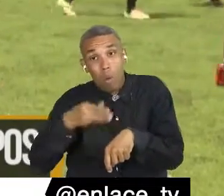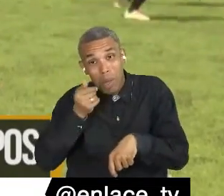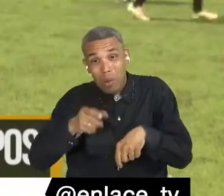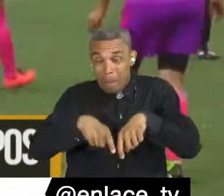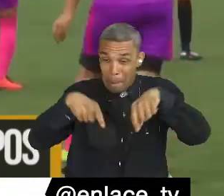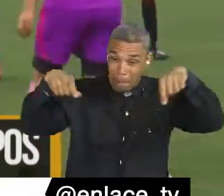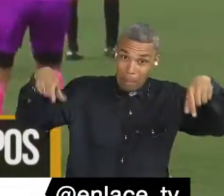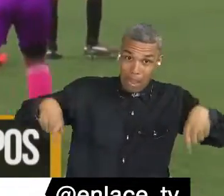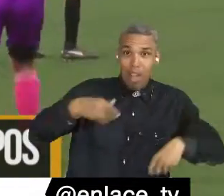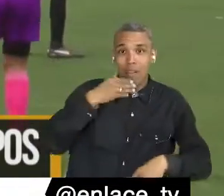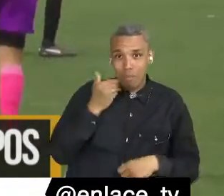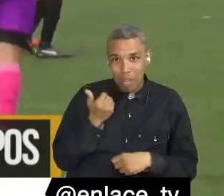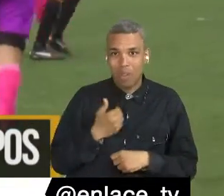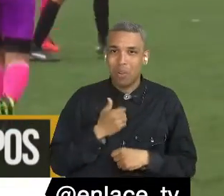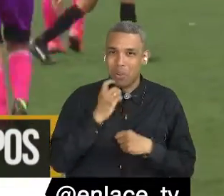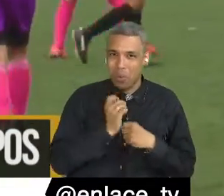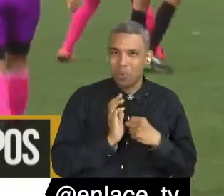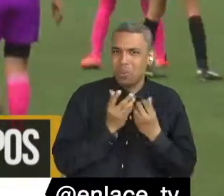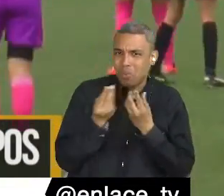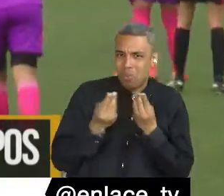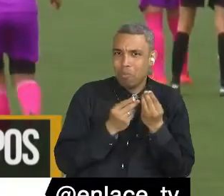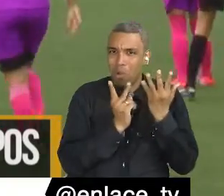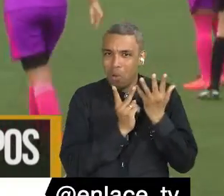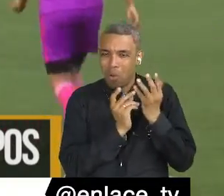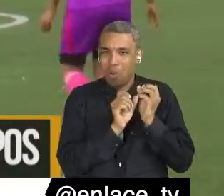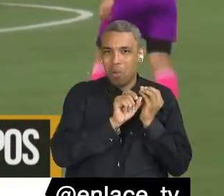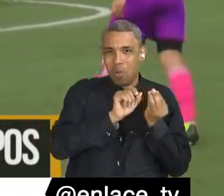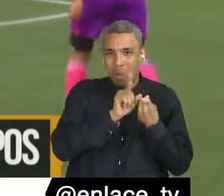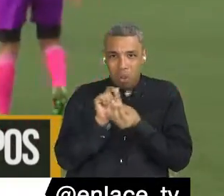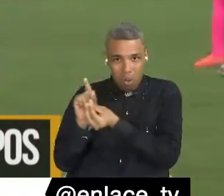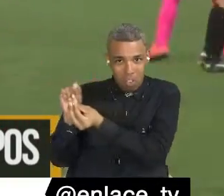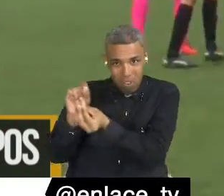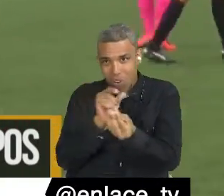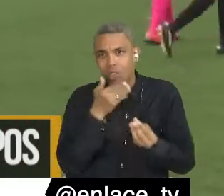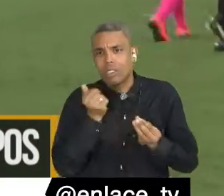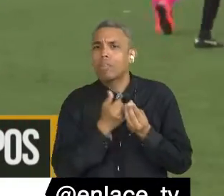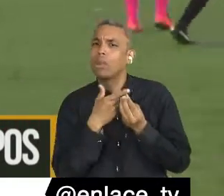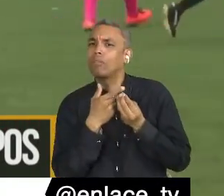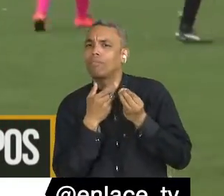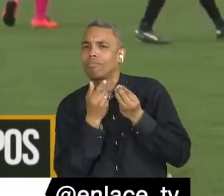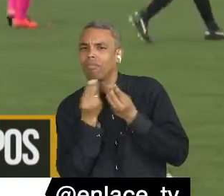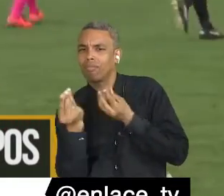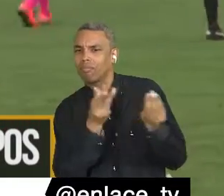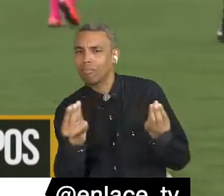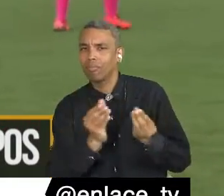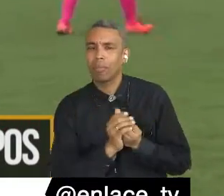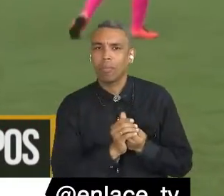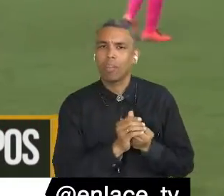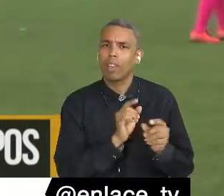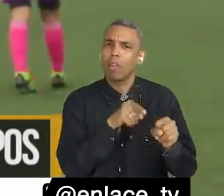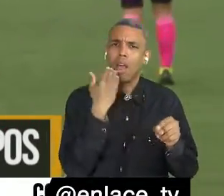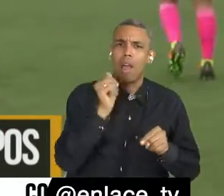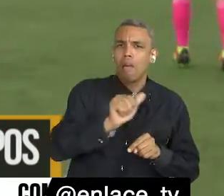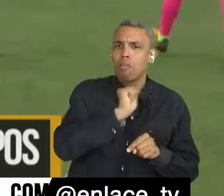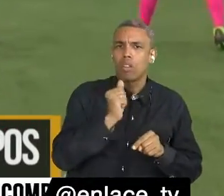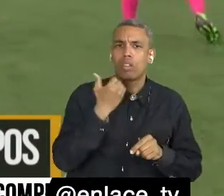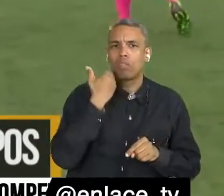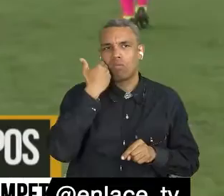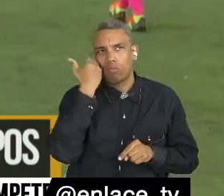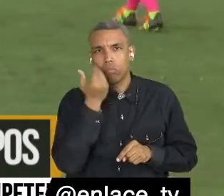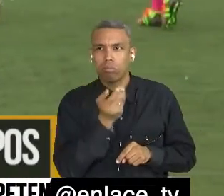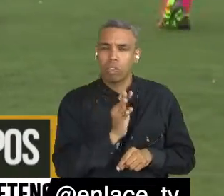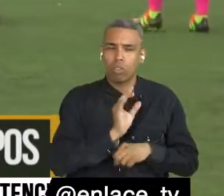sé, foguearnos antes de los municipales. Este torneo es abierto. En los equipos hay mujeres desde los 14 hasta los 35 años quienes sacan la casta